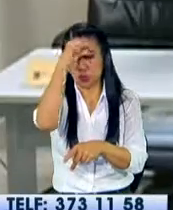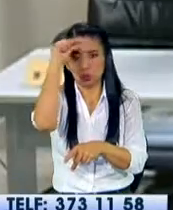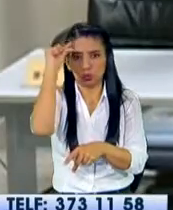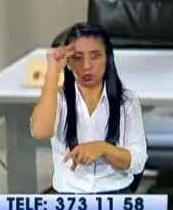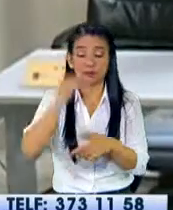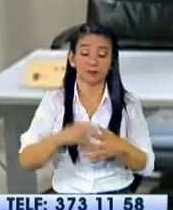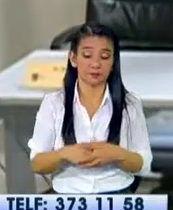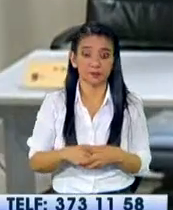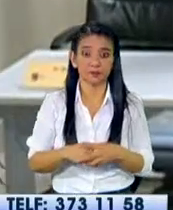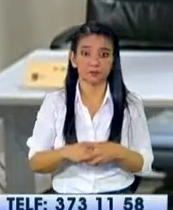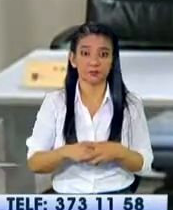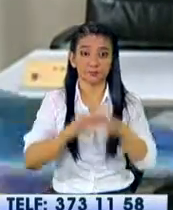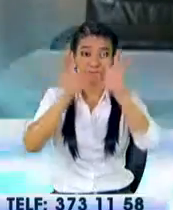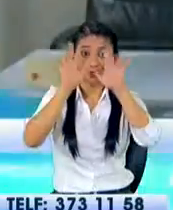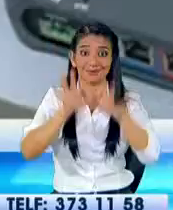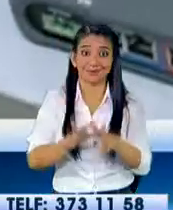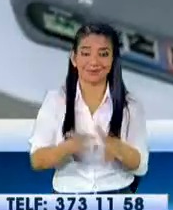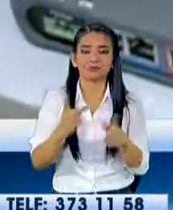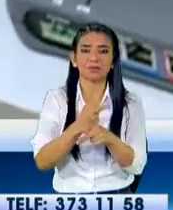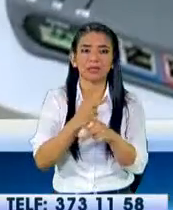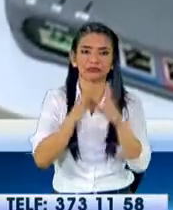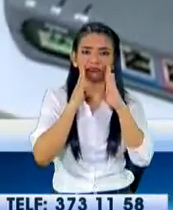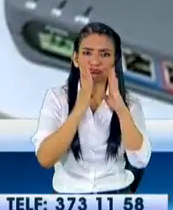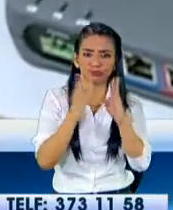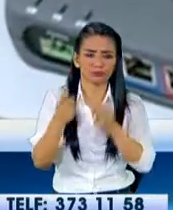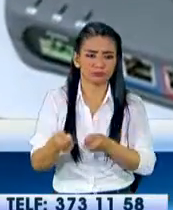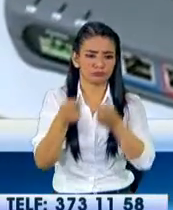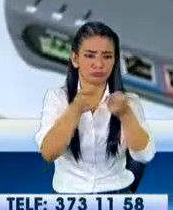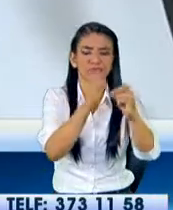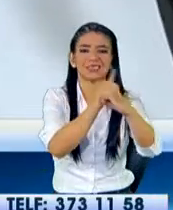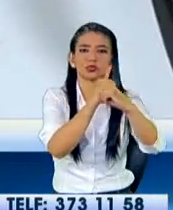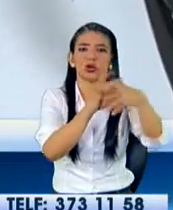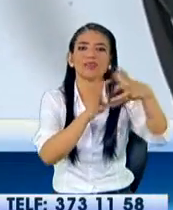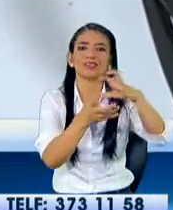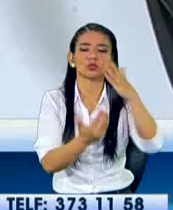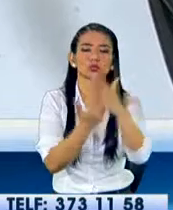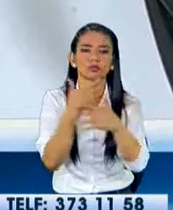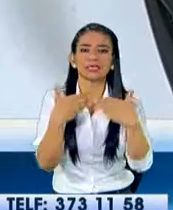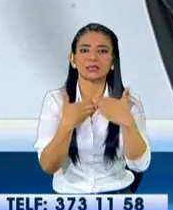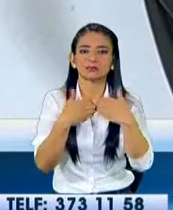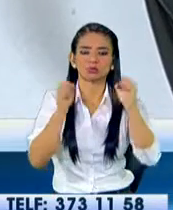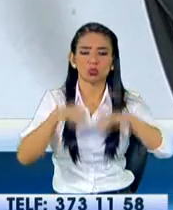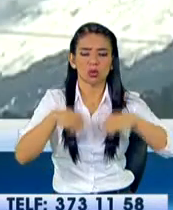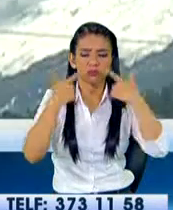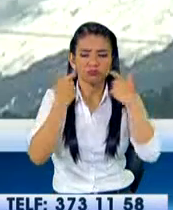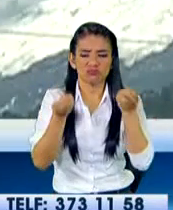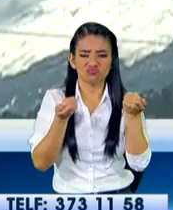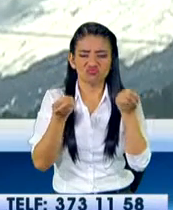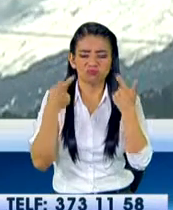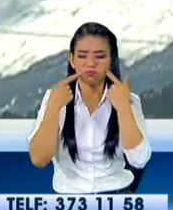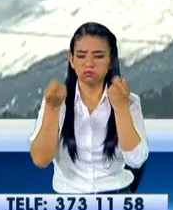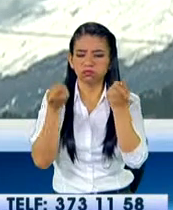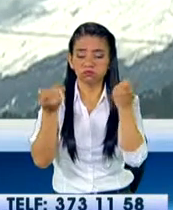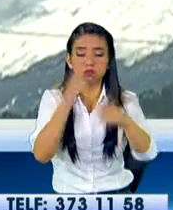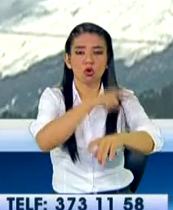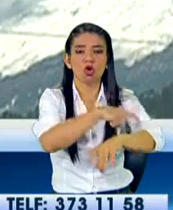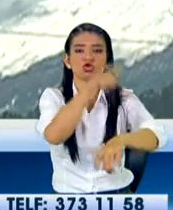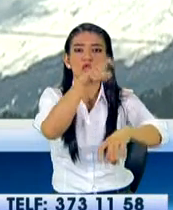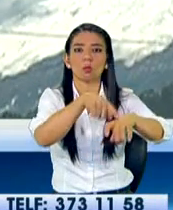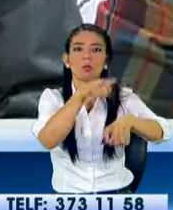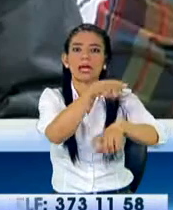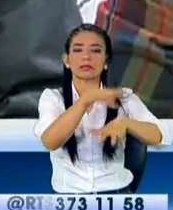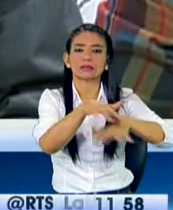La Secretaría de Gestión de Riesgos entregó al Instituto Geofísico nuevos equipos para el monitoreo permanente de la actividad del volcán